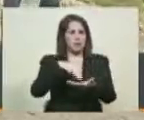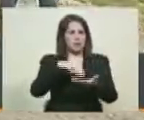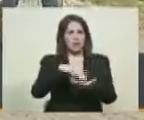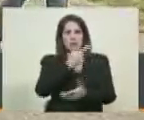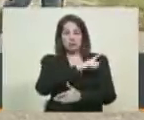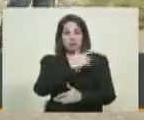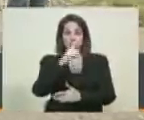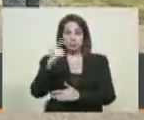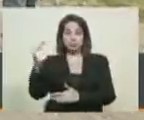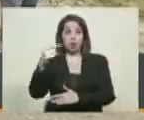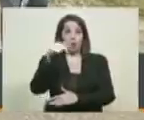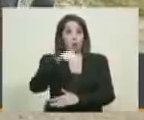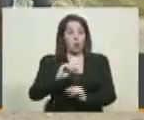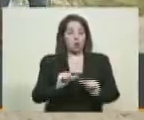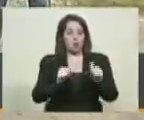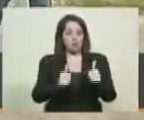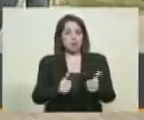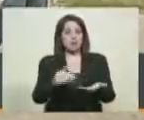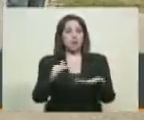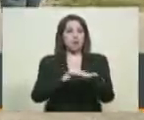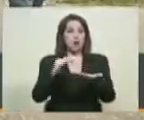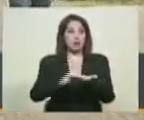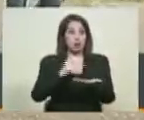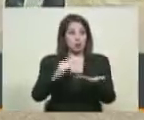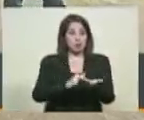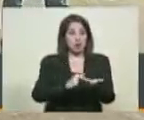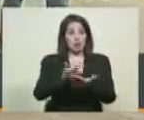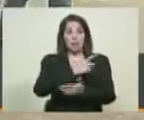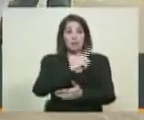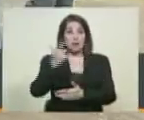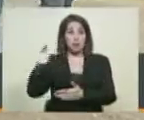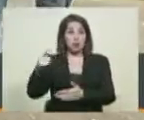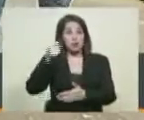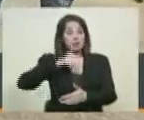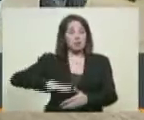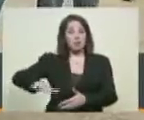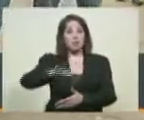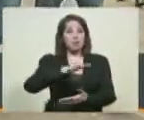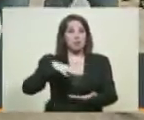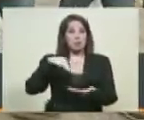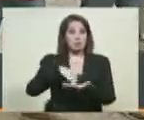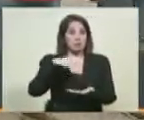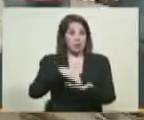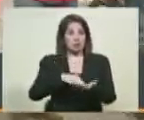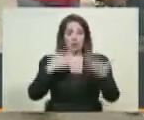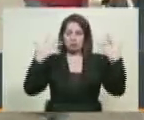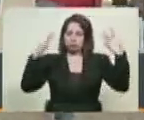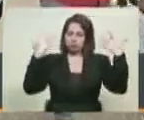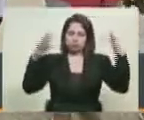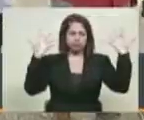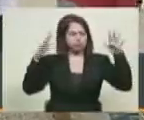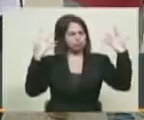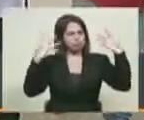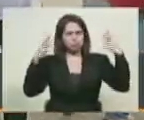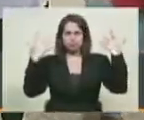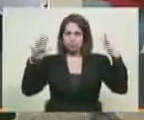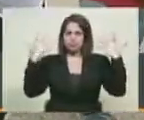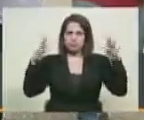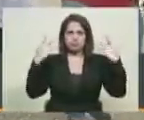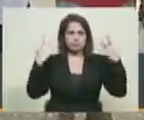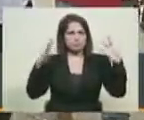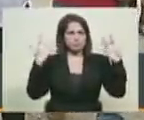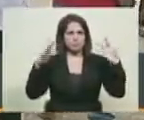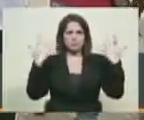en funcionamiento una solución para el transporte del pueblo de Miranda. Un gran aplauso al compañero Héctor Rodríguez.